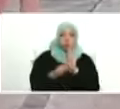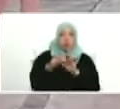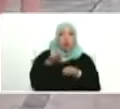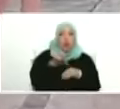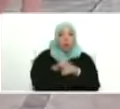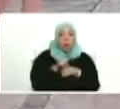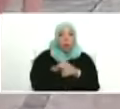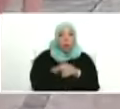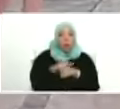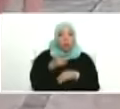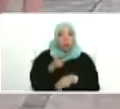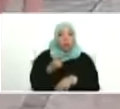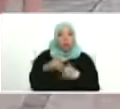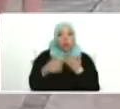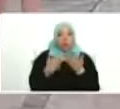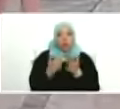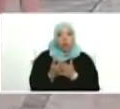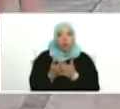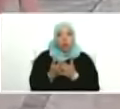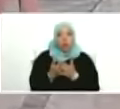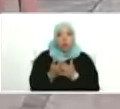consultorio, tenemos aquí